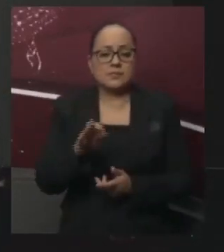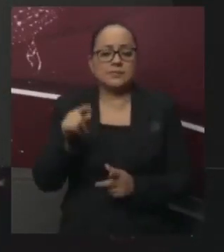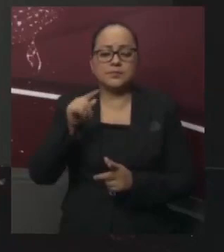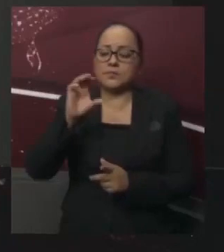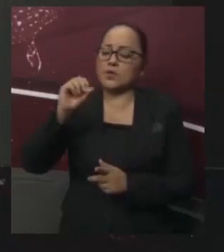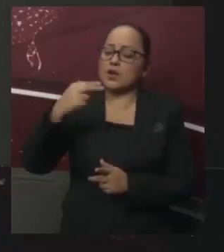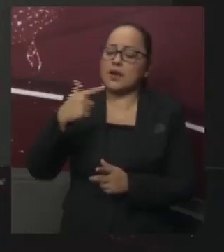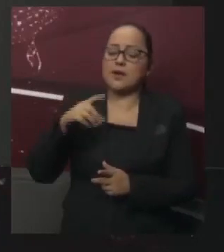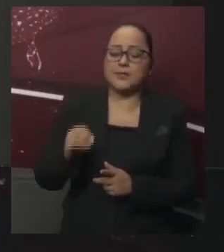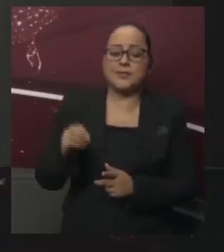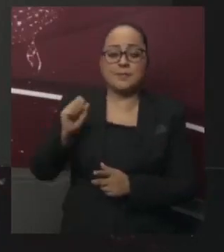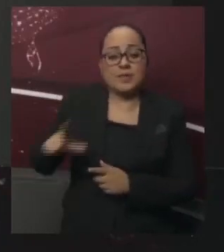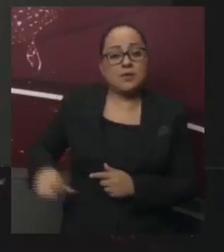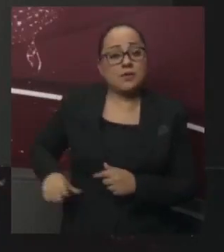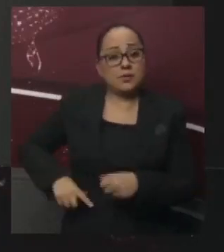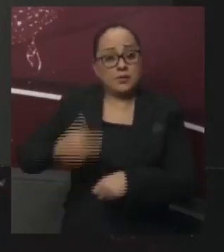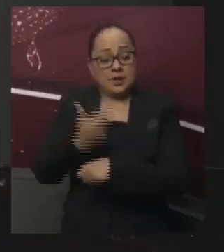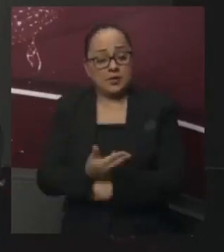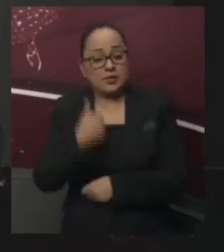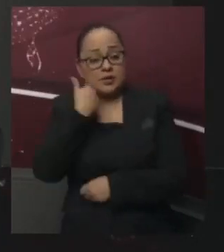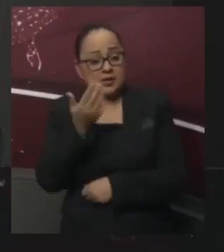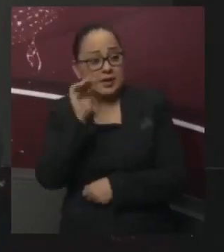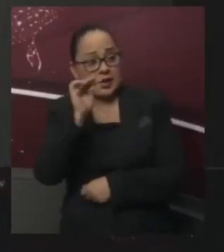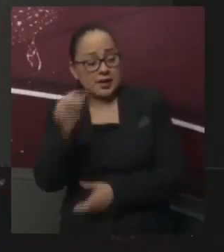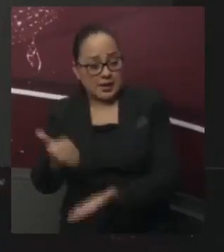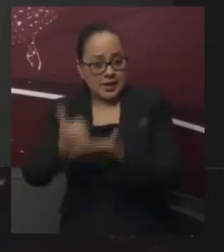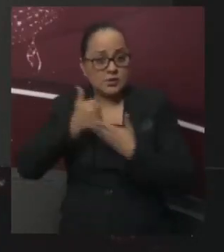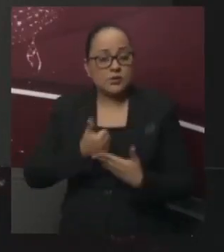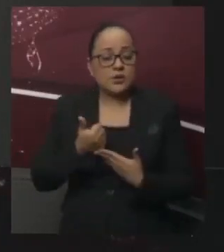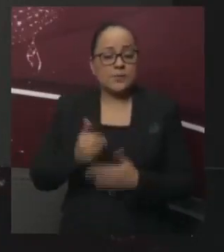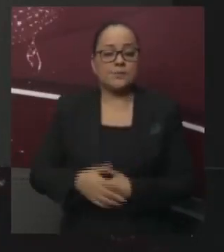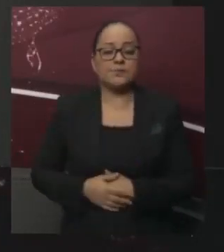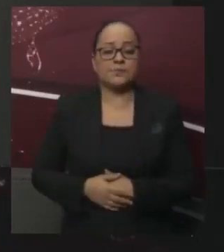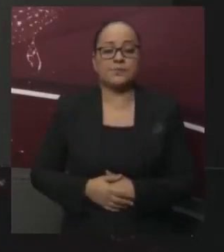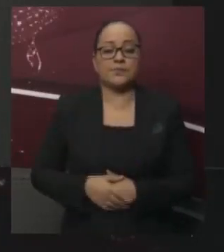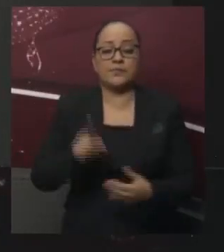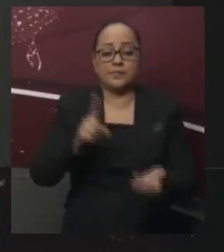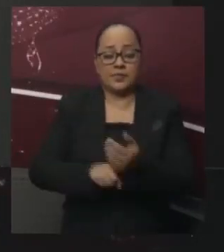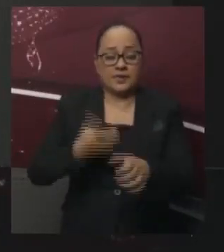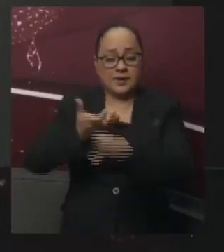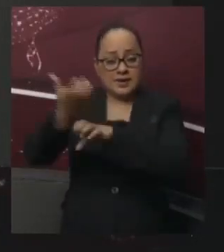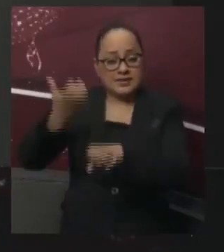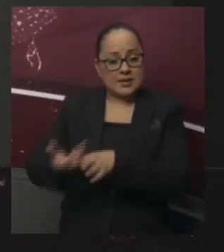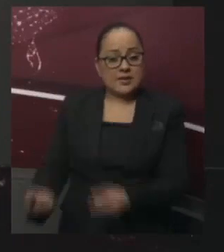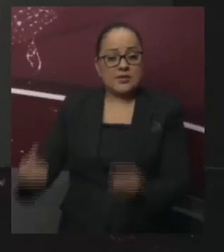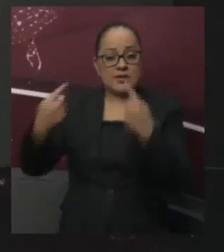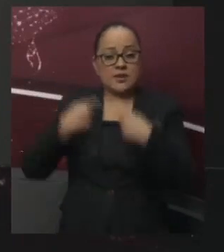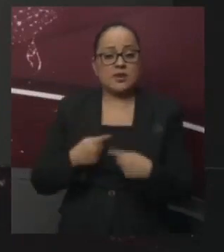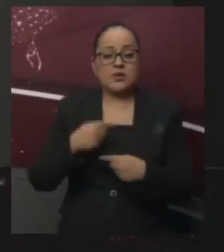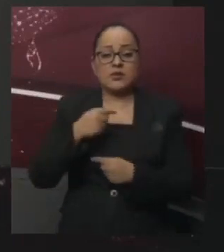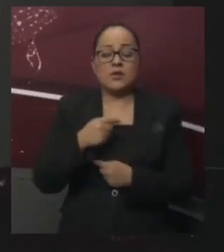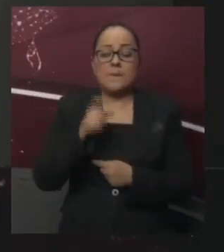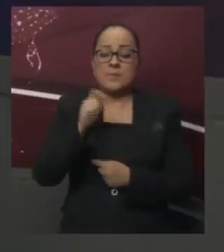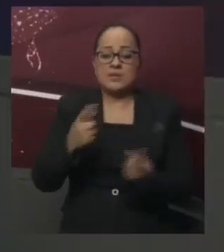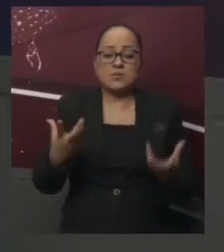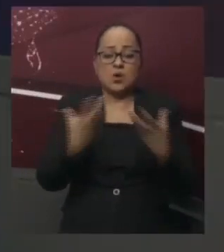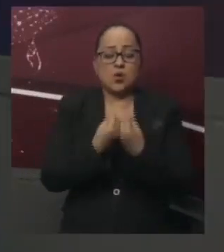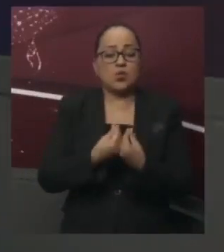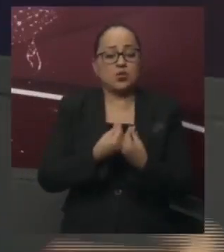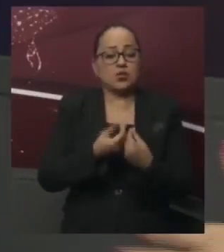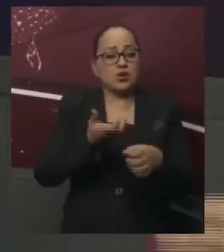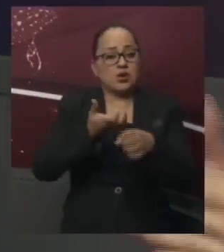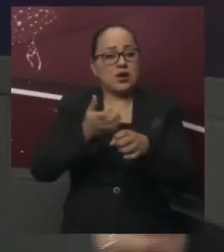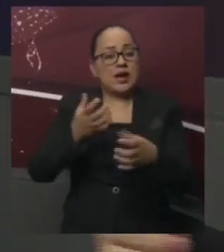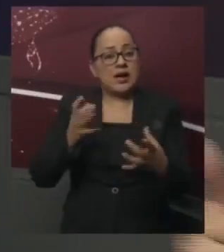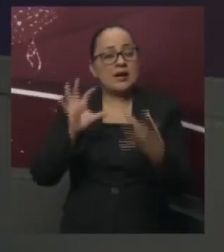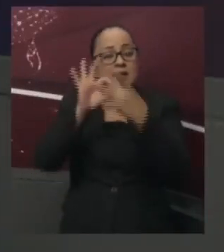CONAGO, los mismos gobernadores nos pueden ayudar. En el nivel estatal, ellos mismos pueden juntarse con sus homólogos en los Estados